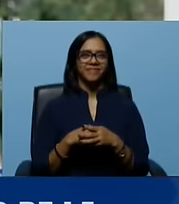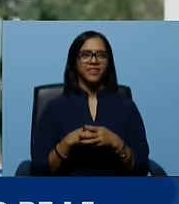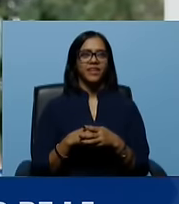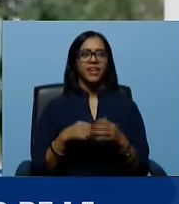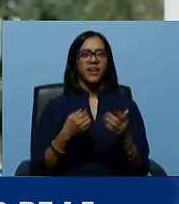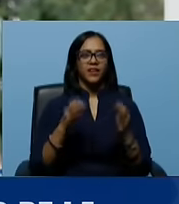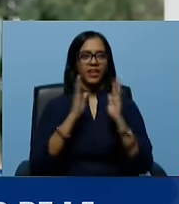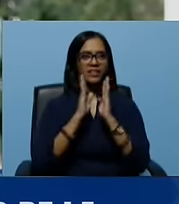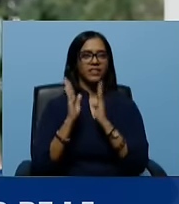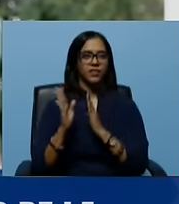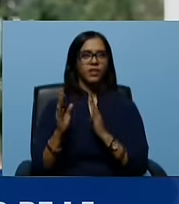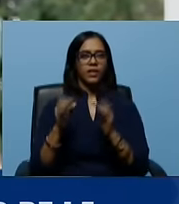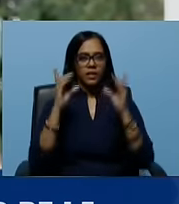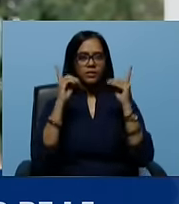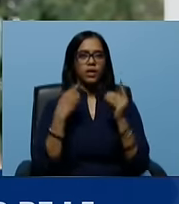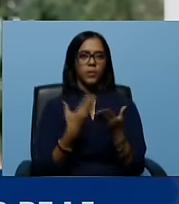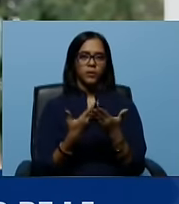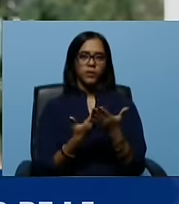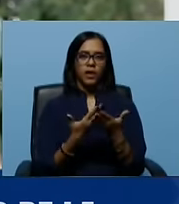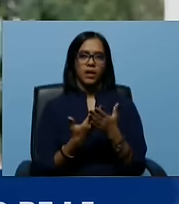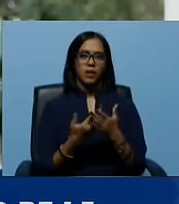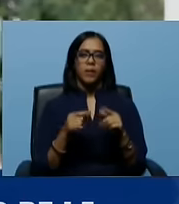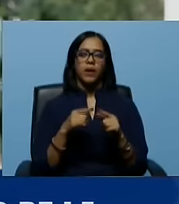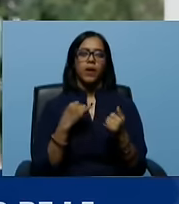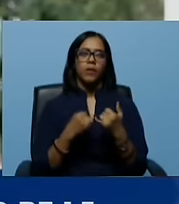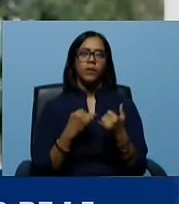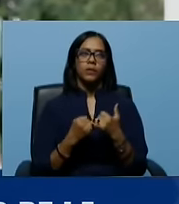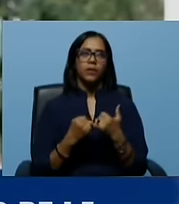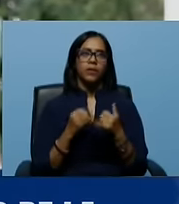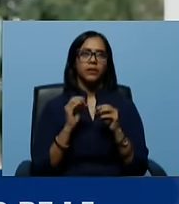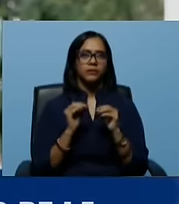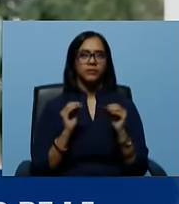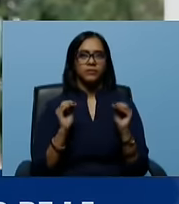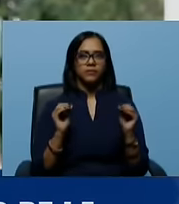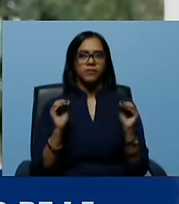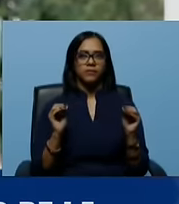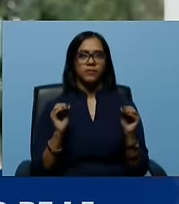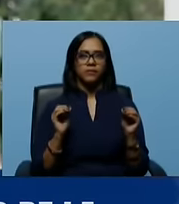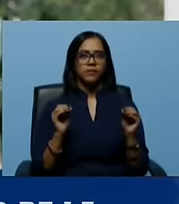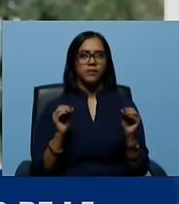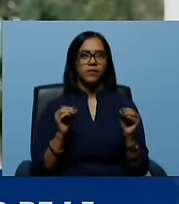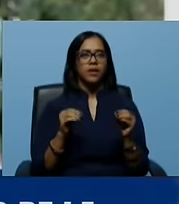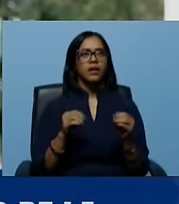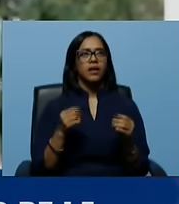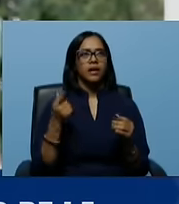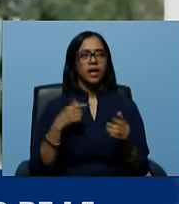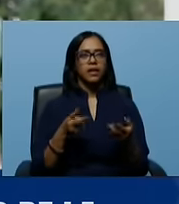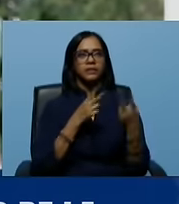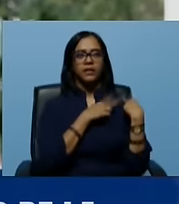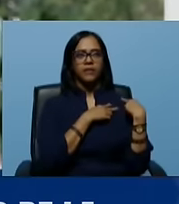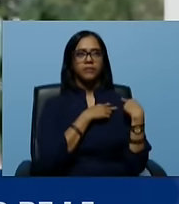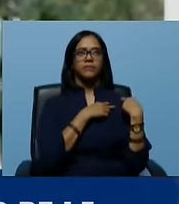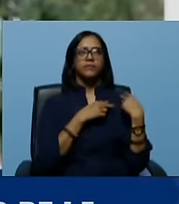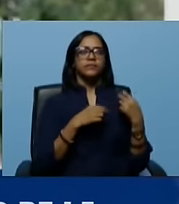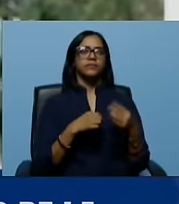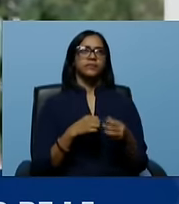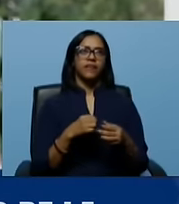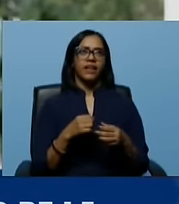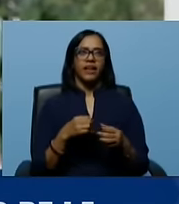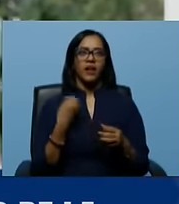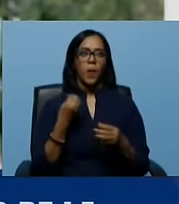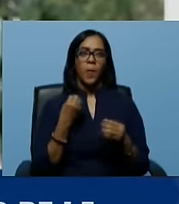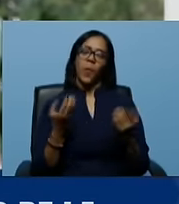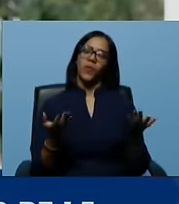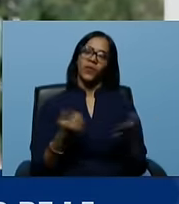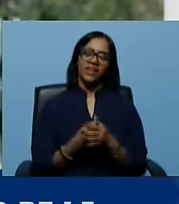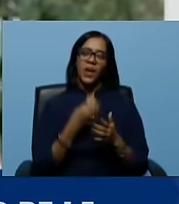que decidan postularlo. Pero en la última edición hubo algún compañero que recibió el premio y dijo algo así como que